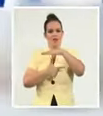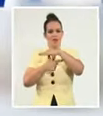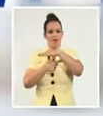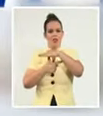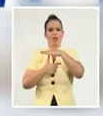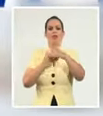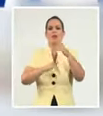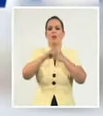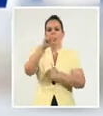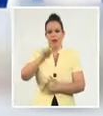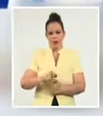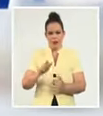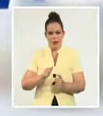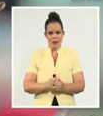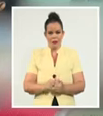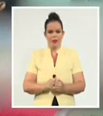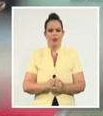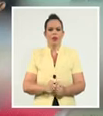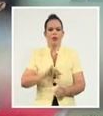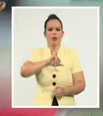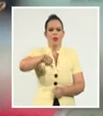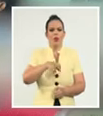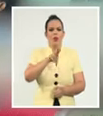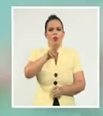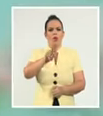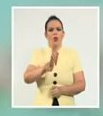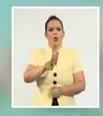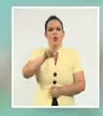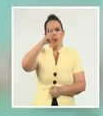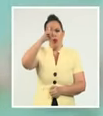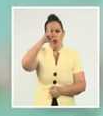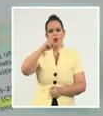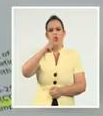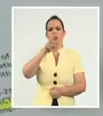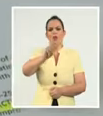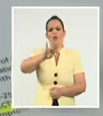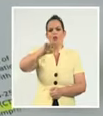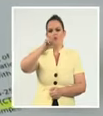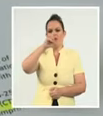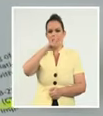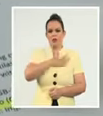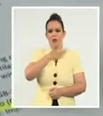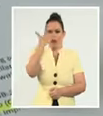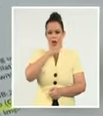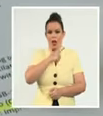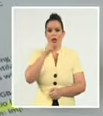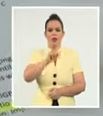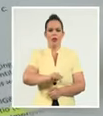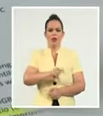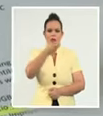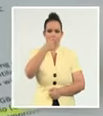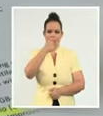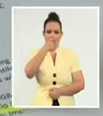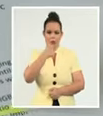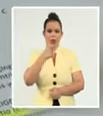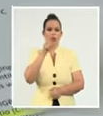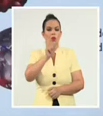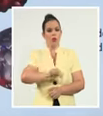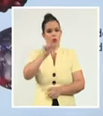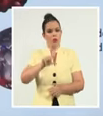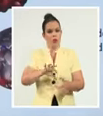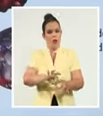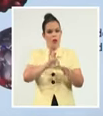Jusvinza, un medicamento de la ciencia cubana autorizado para uso de emergencia en el tratamiento de pacientes de alto riesgo con COVID-19 por su